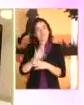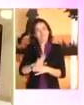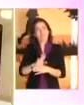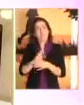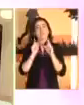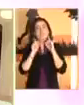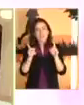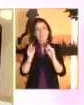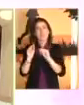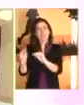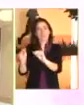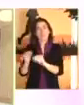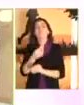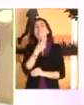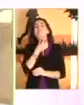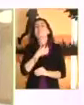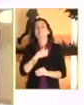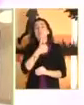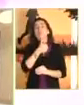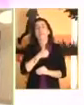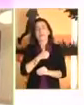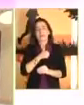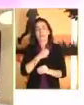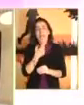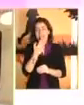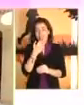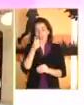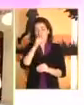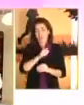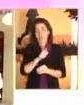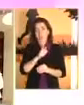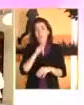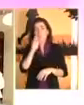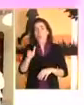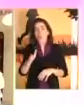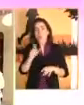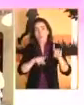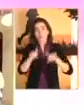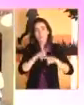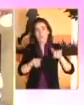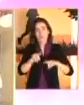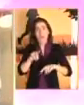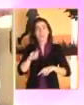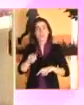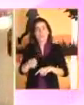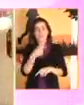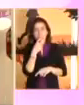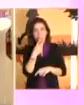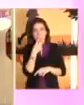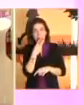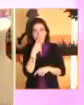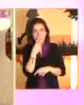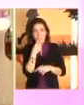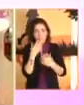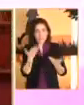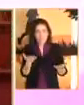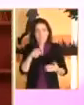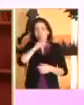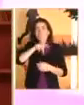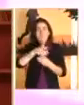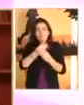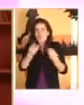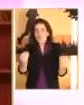garganta y de la lengua por cáncer de tabaco. Y yo creo que hay muchísimas personas que,